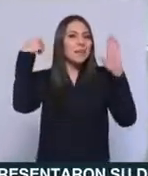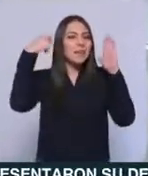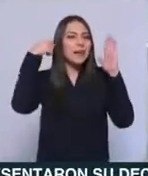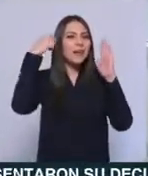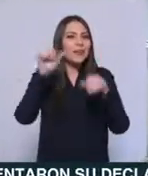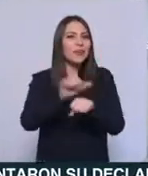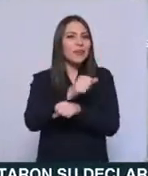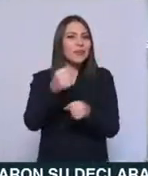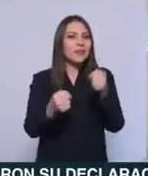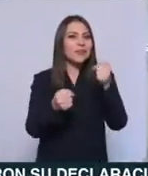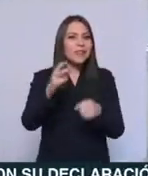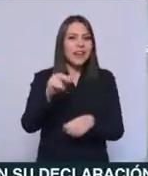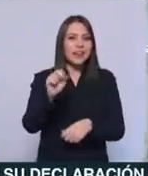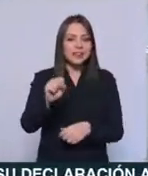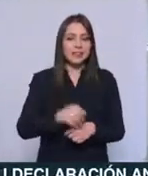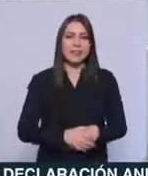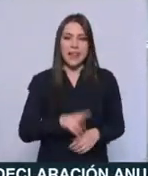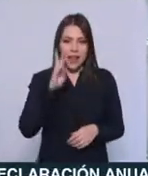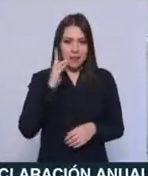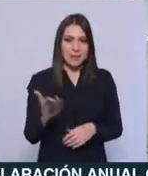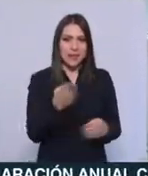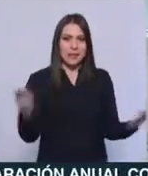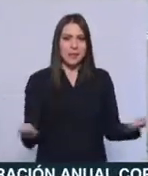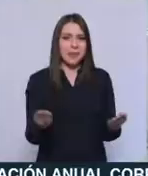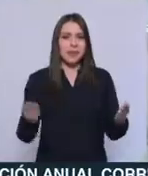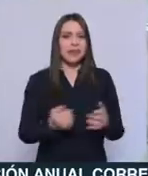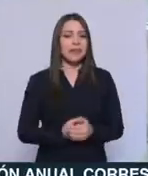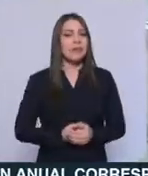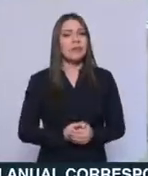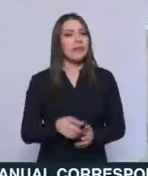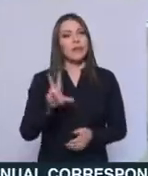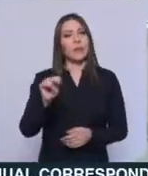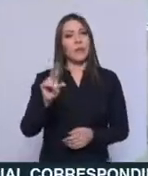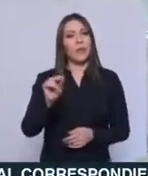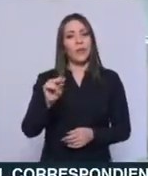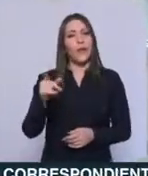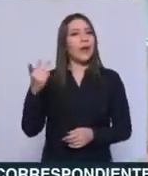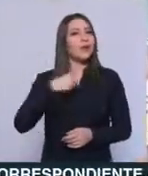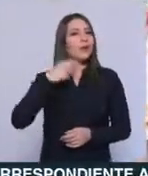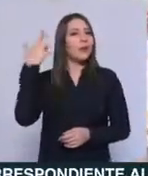A ver, báilala. Báilala. No, no es de baile.